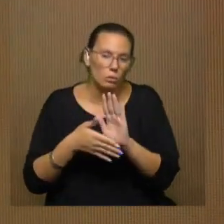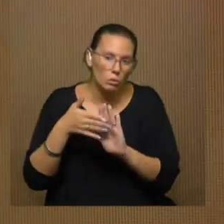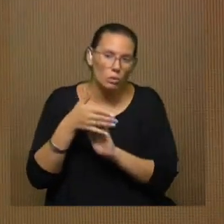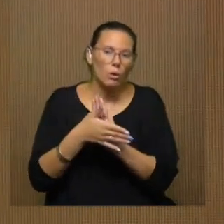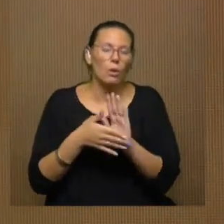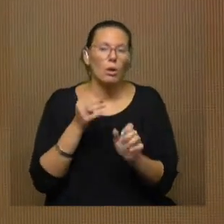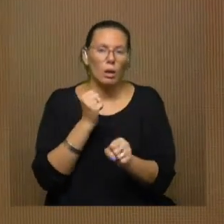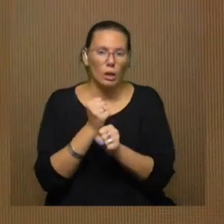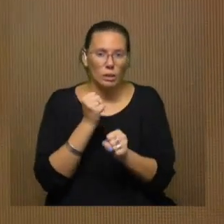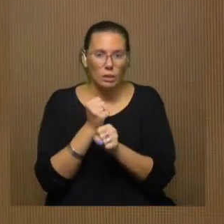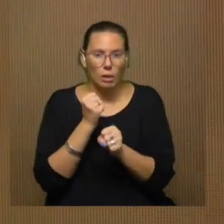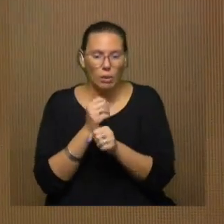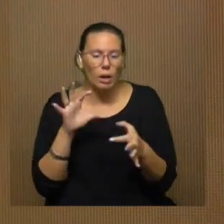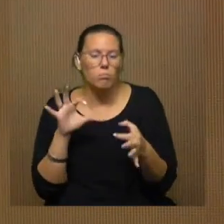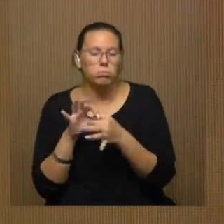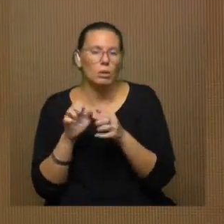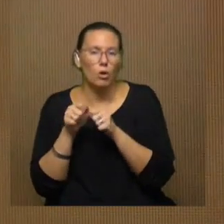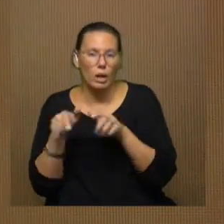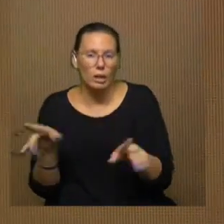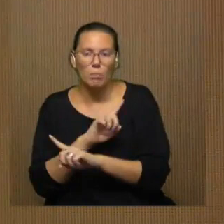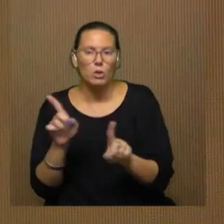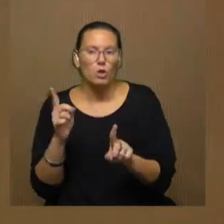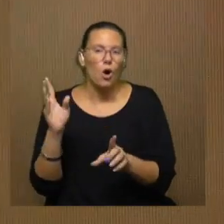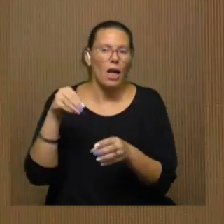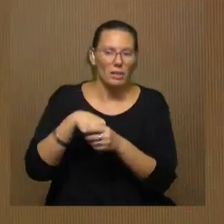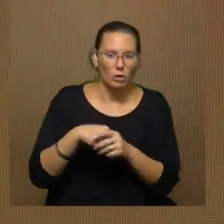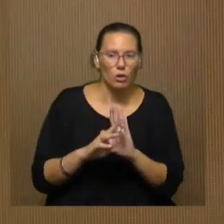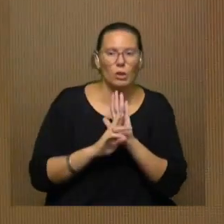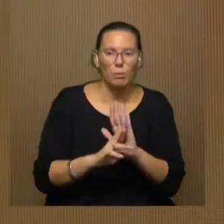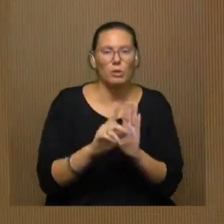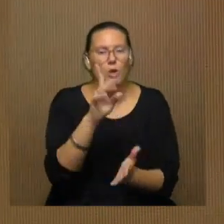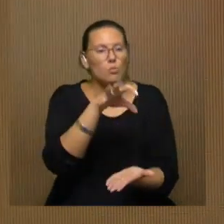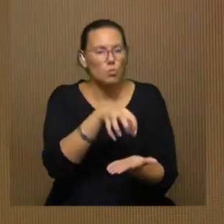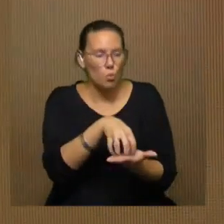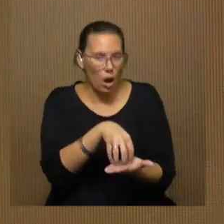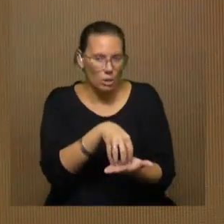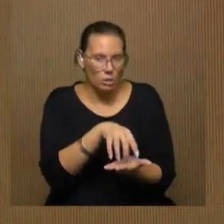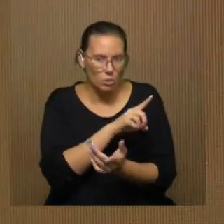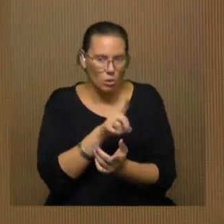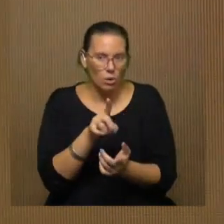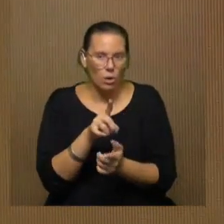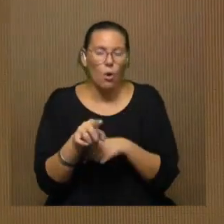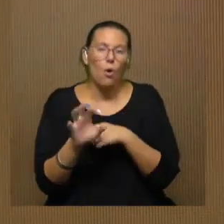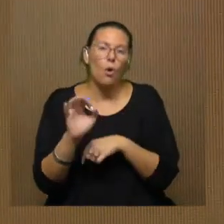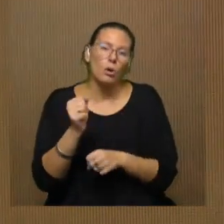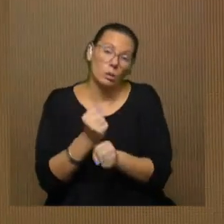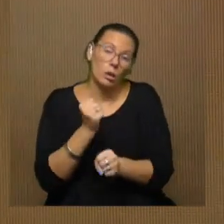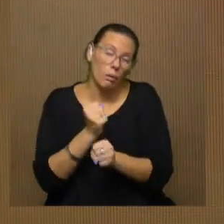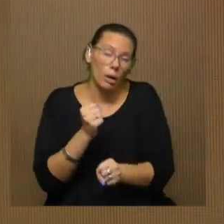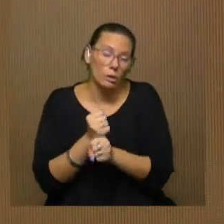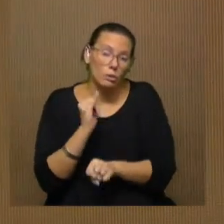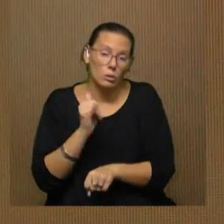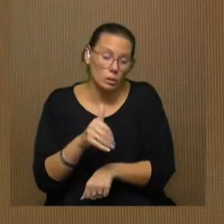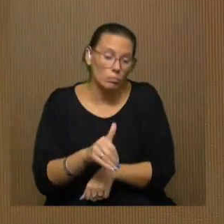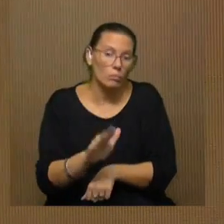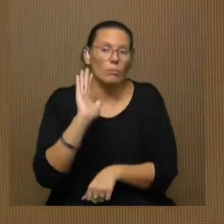trabajan en red con la red, pero de repente no representan a un sitio en particular, o están trabajando en ello.